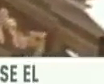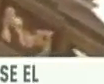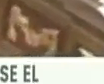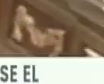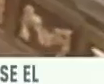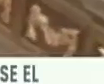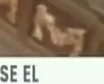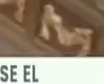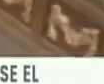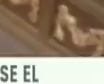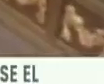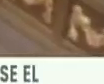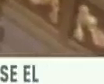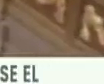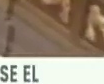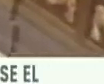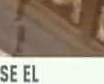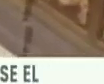guayanesa.